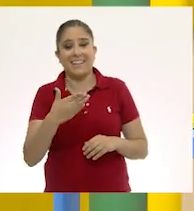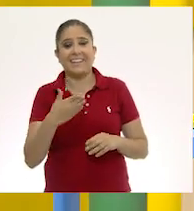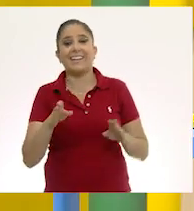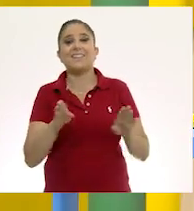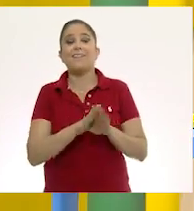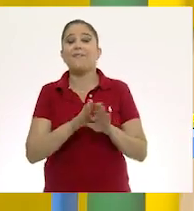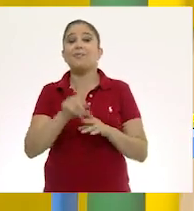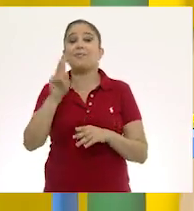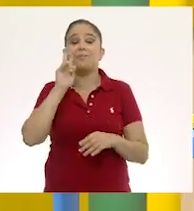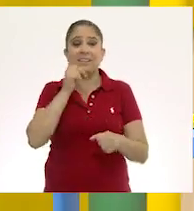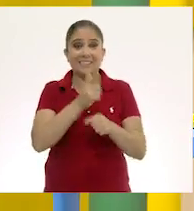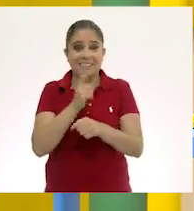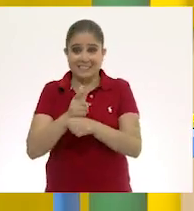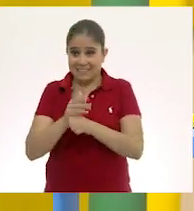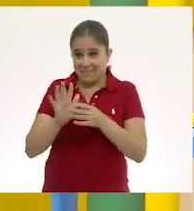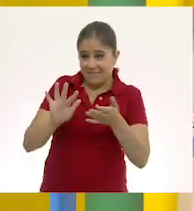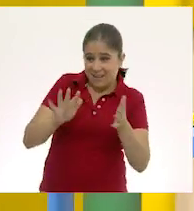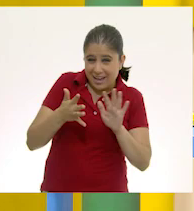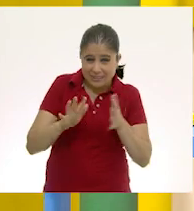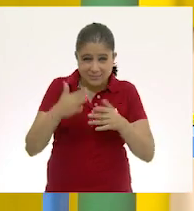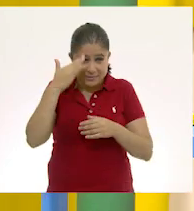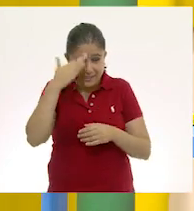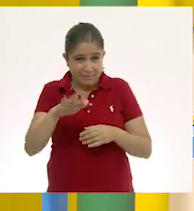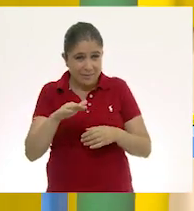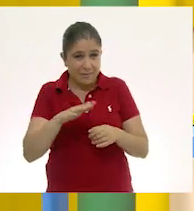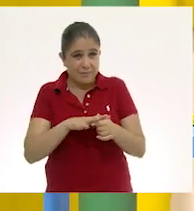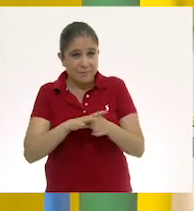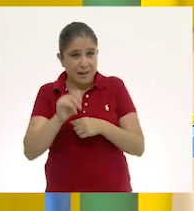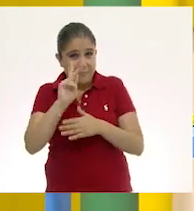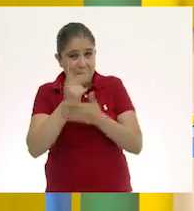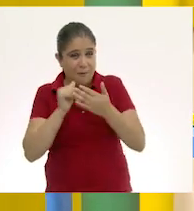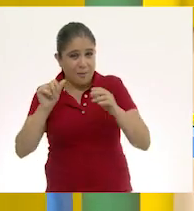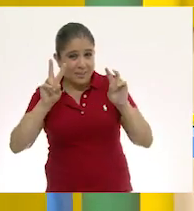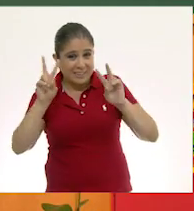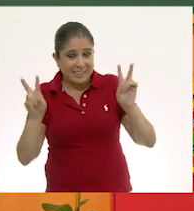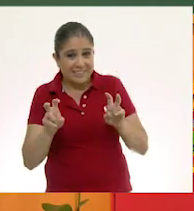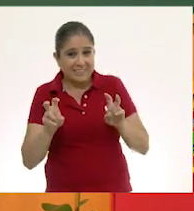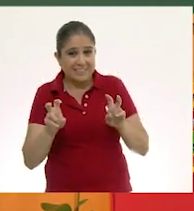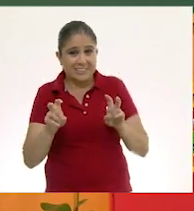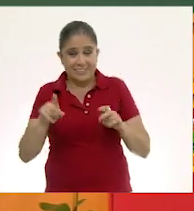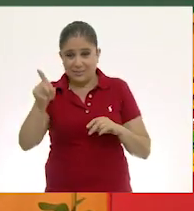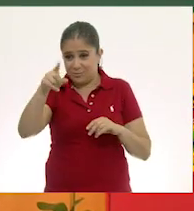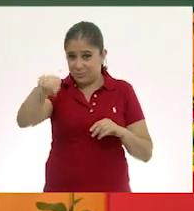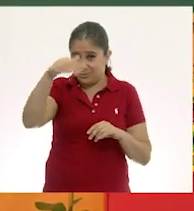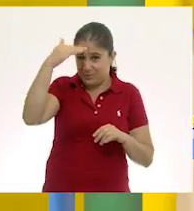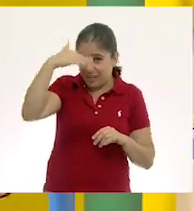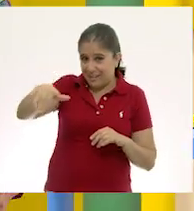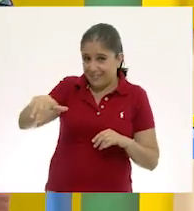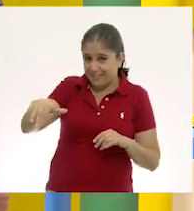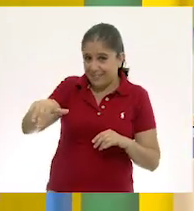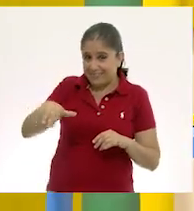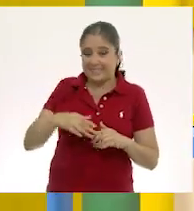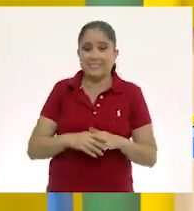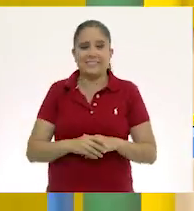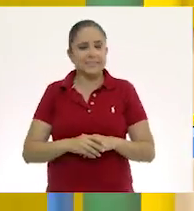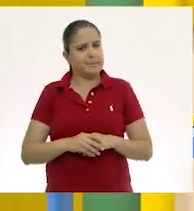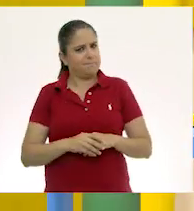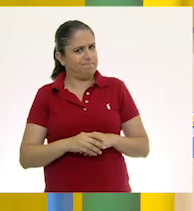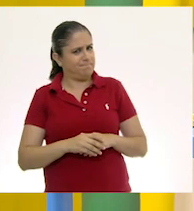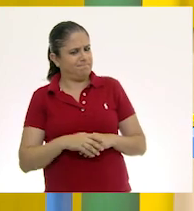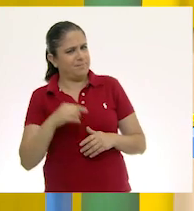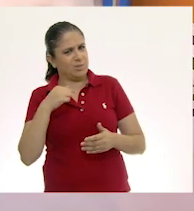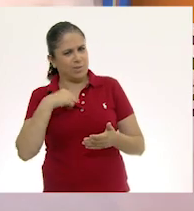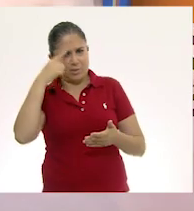tus pistas? Más o menos sabes de qué se trata el programa del día de hoy. Allá en casa lo saben. Yo creo que